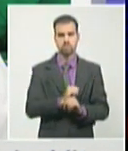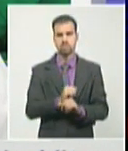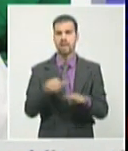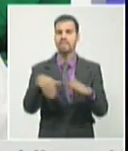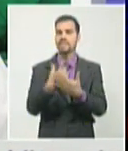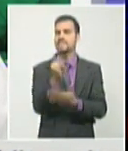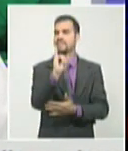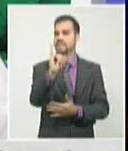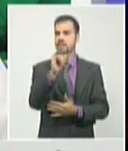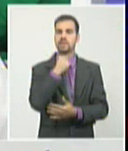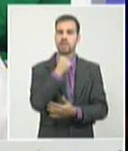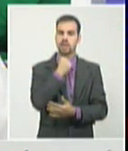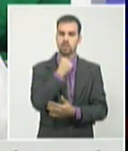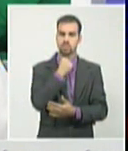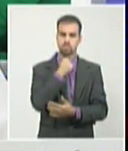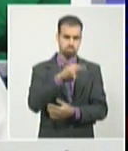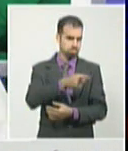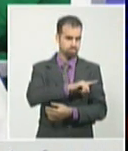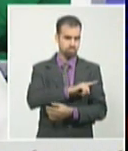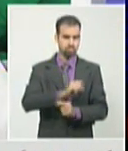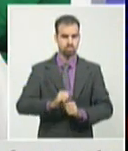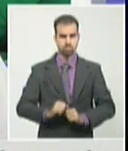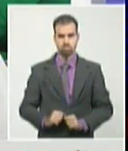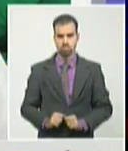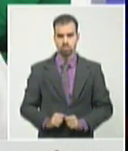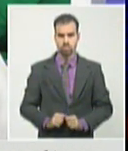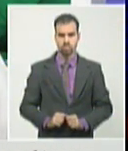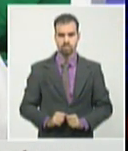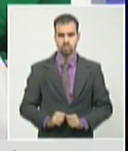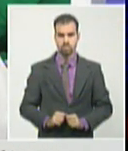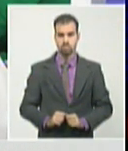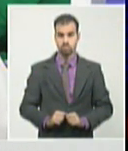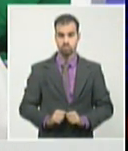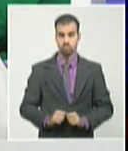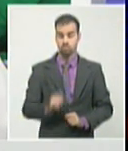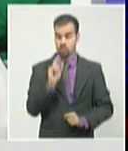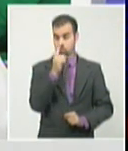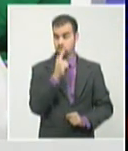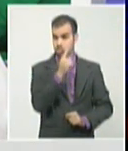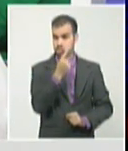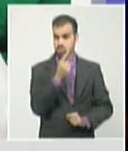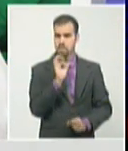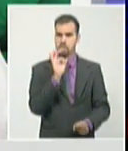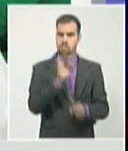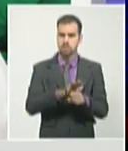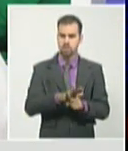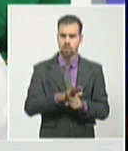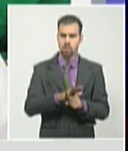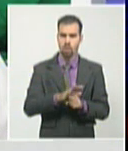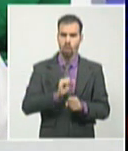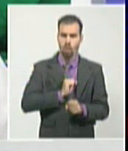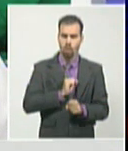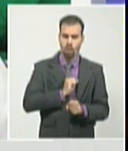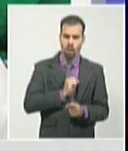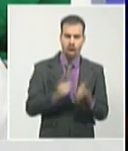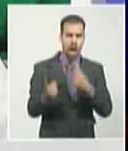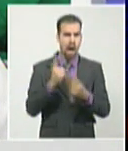enero ya teniendo el ps ha rehecho comercio con algunos síntomas y